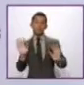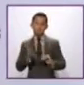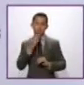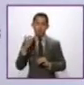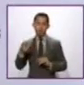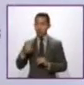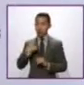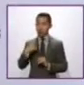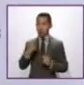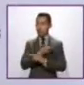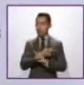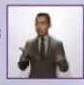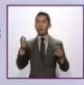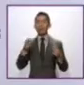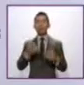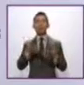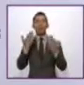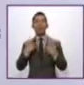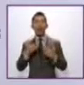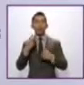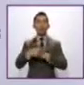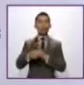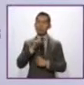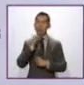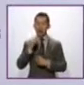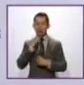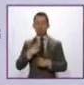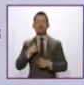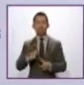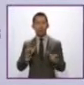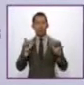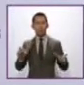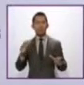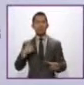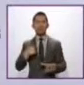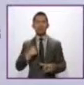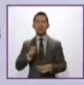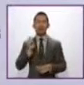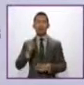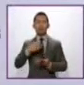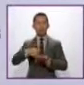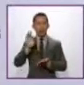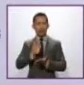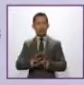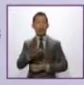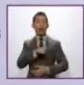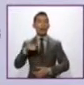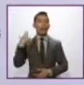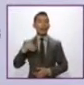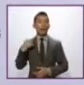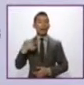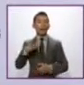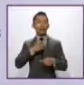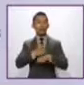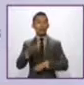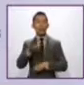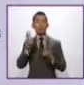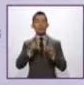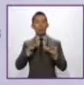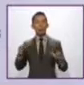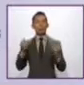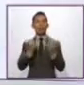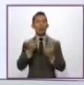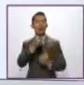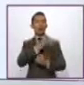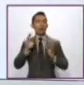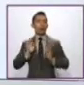va a haber inseguridad, a mí no me va a temblar la mano y Querétaro será un estado de paz y orden